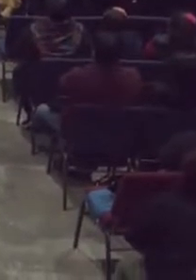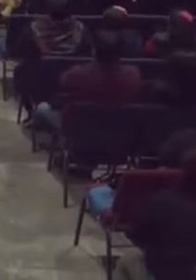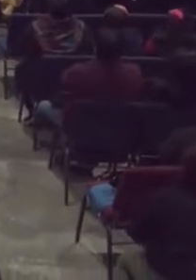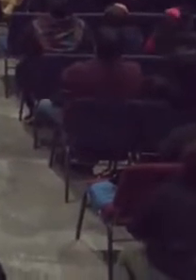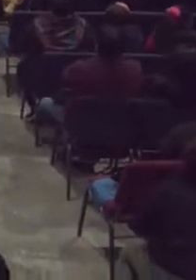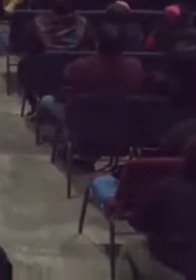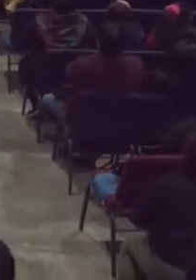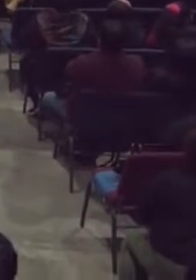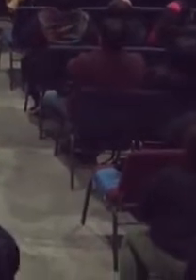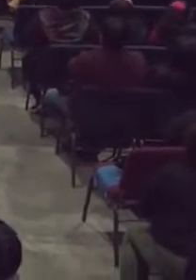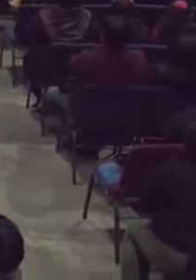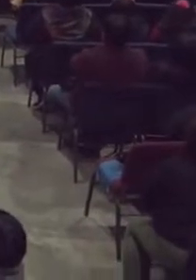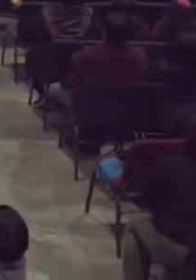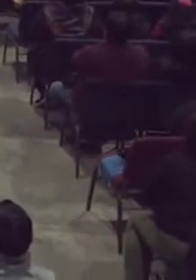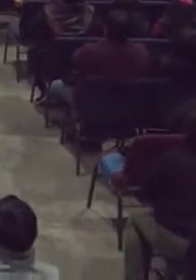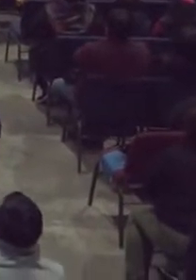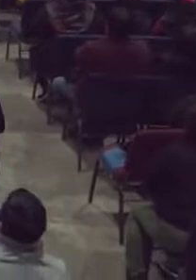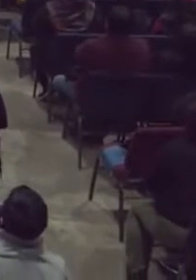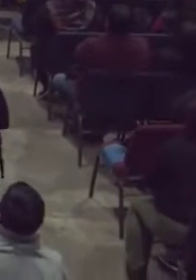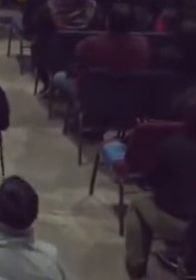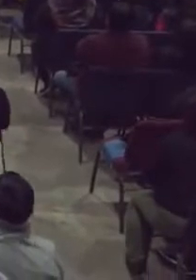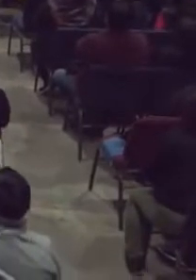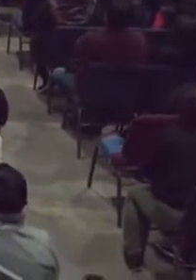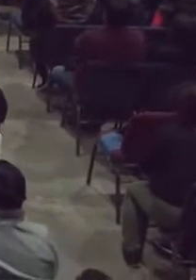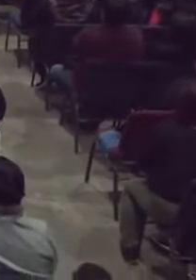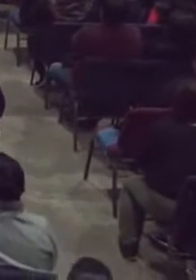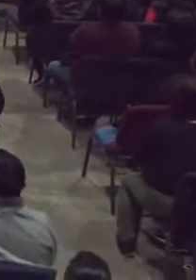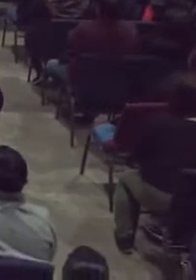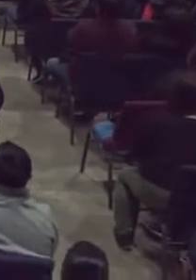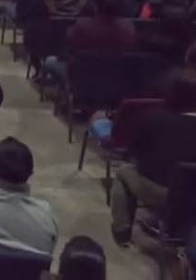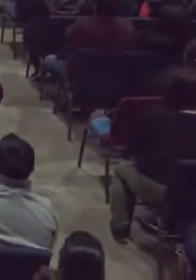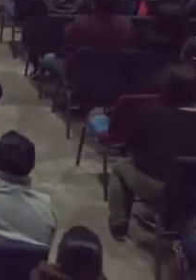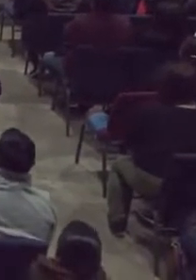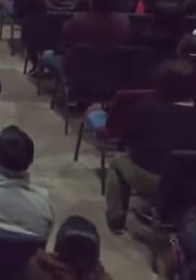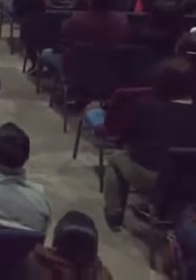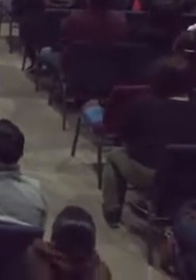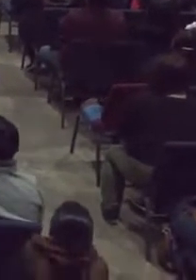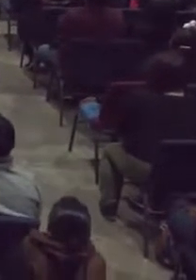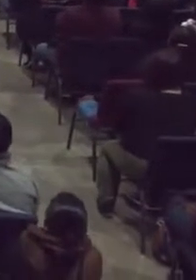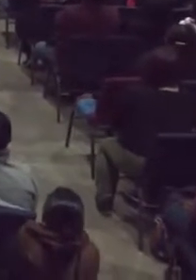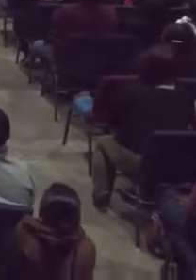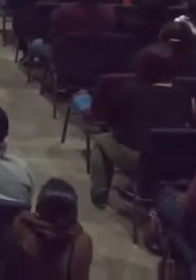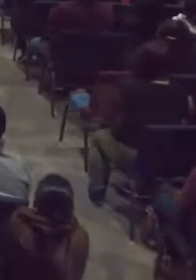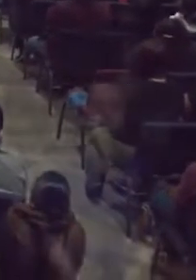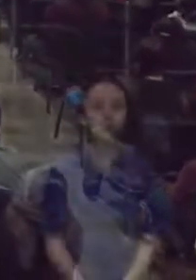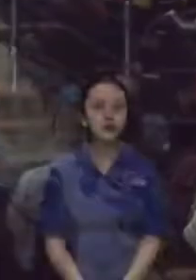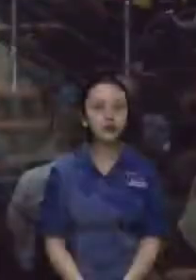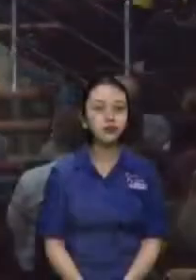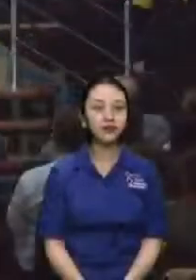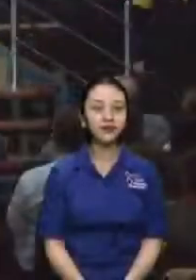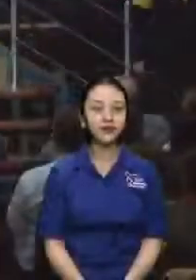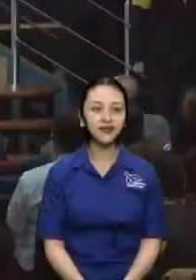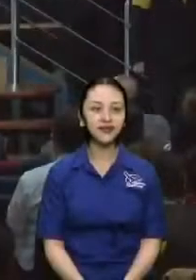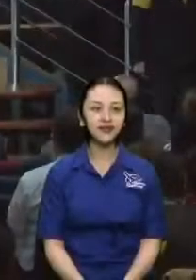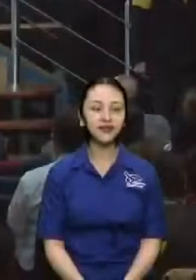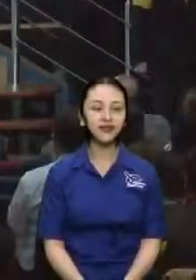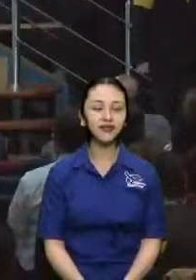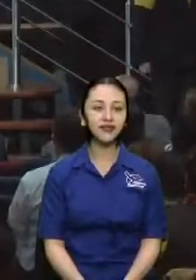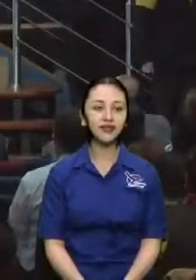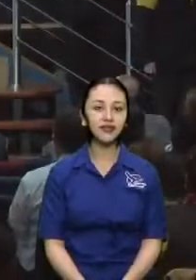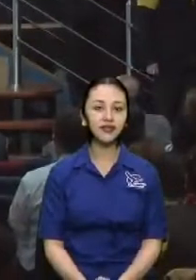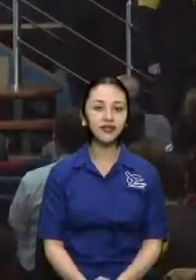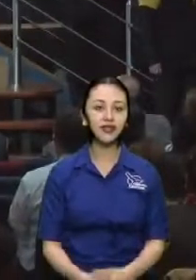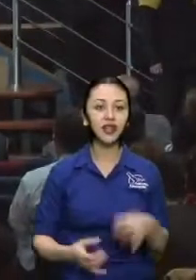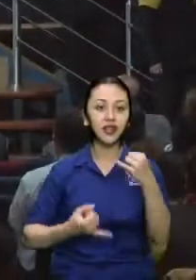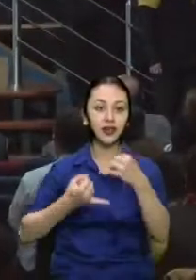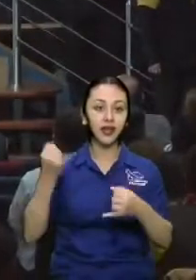de ustedes. Entonces, cuando termine el servicio, aquí atrás y en esta puerta de acá van a estar ya las